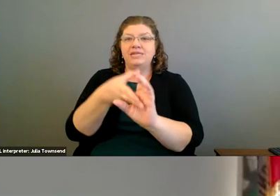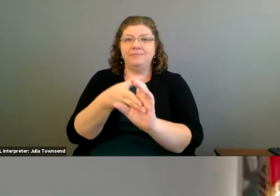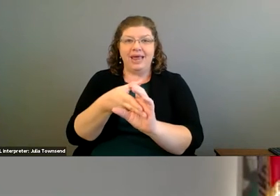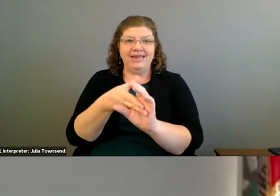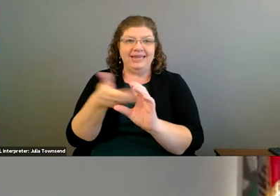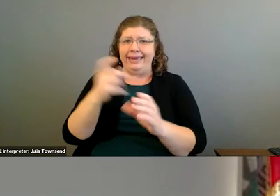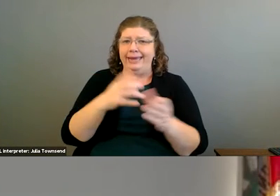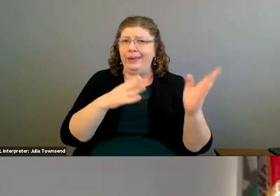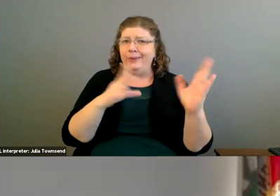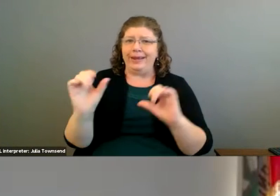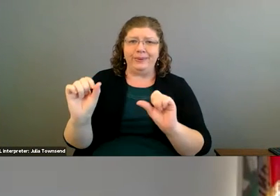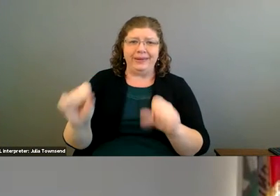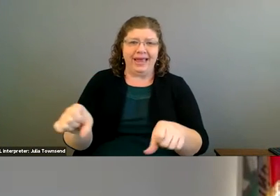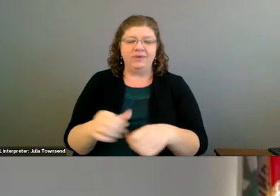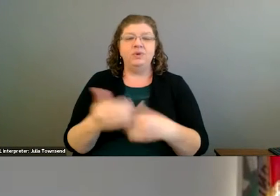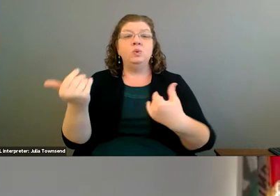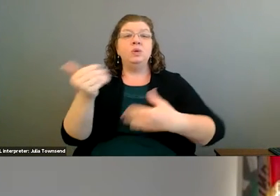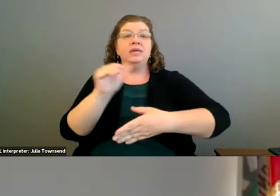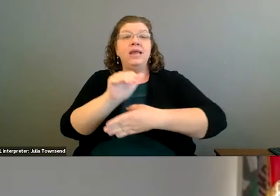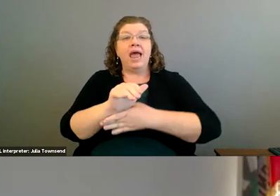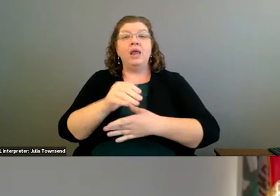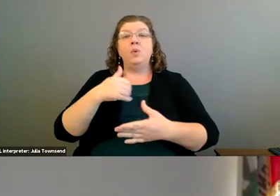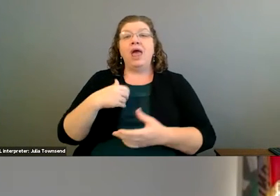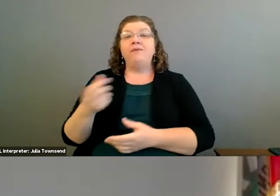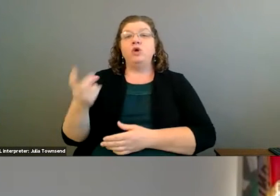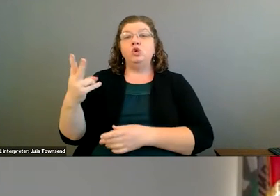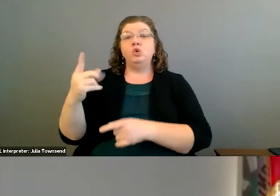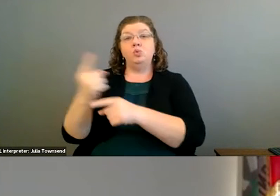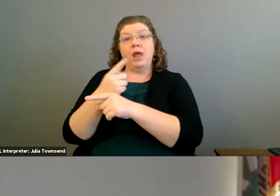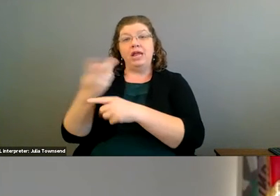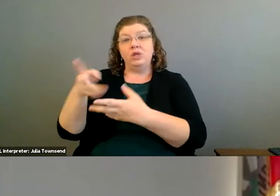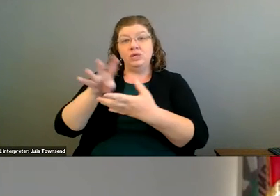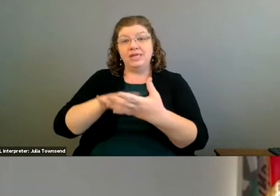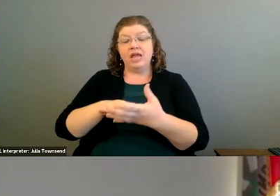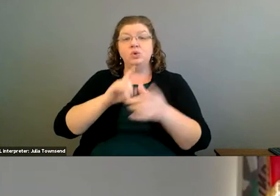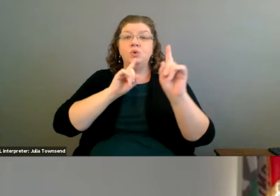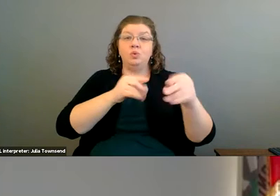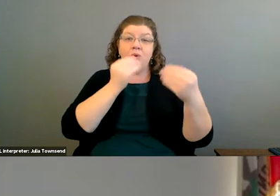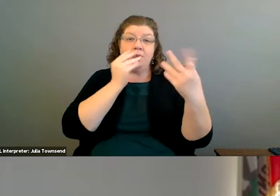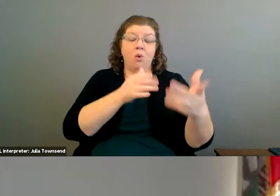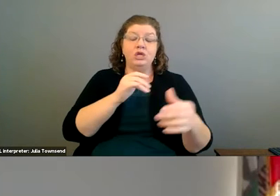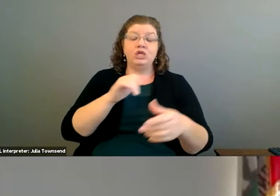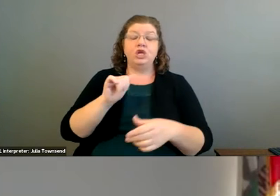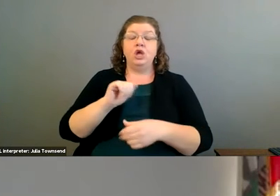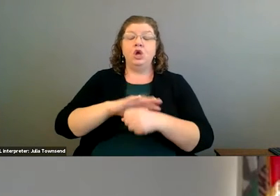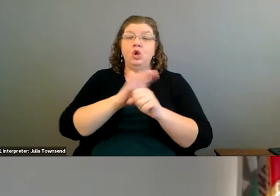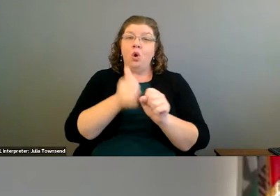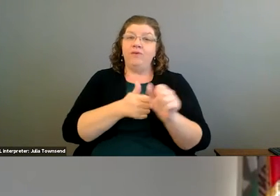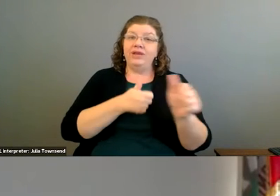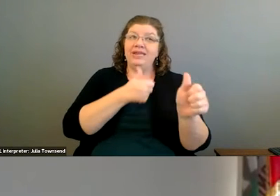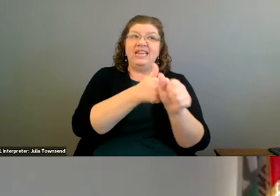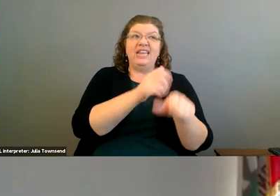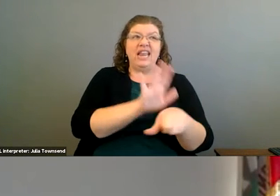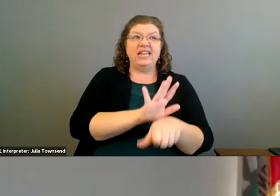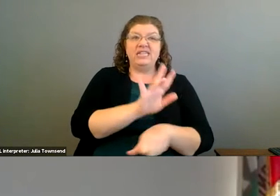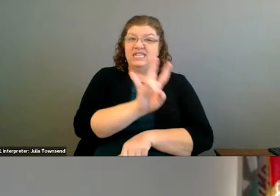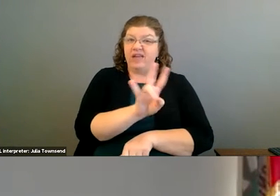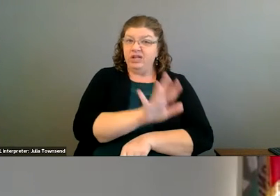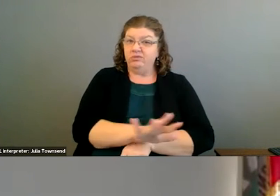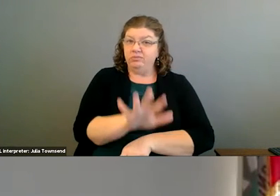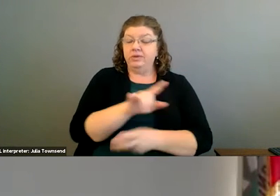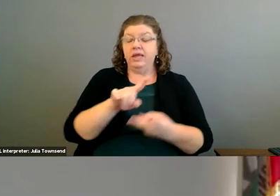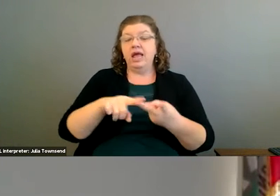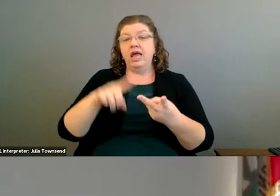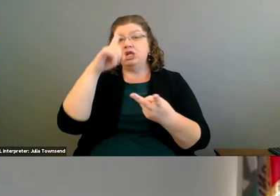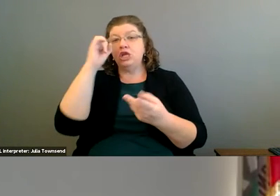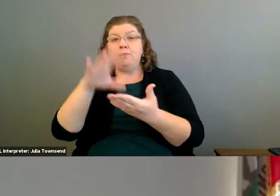por acompañar en cualquier forma que puedan. Esta noche también tenemos a nuestras dos reportes del COVID-19 acerca de las 7 de la tarde